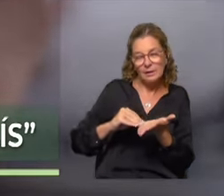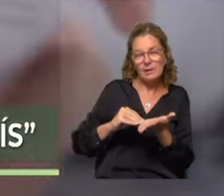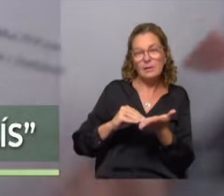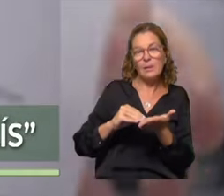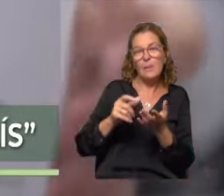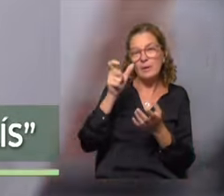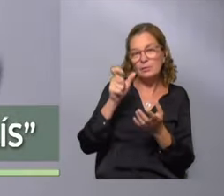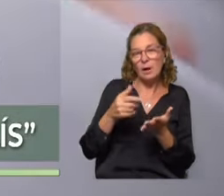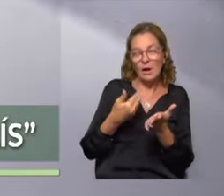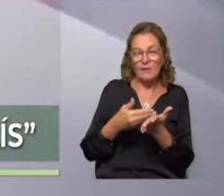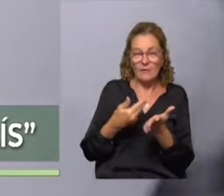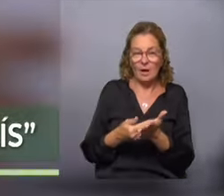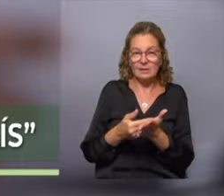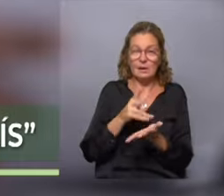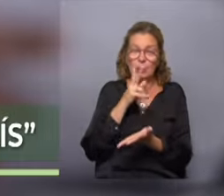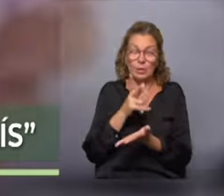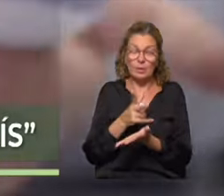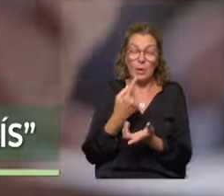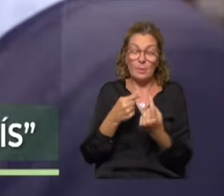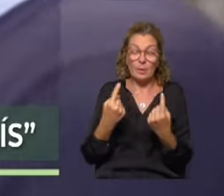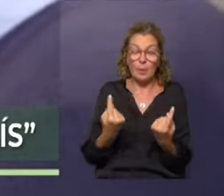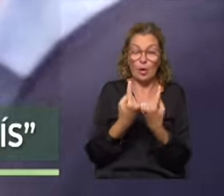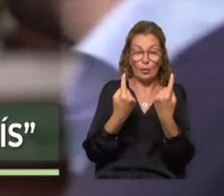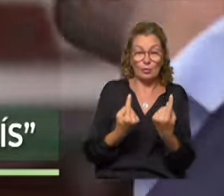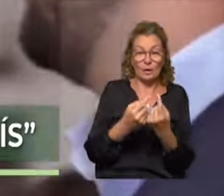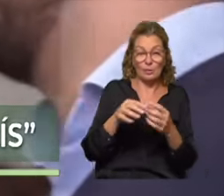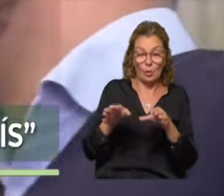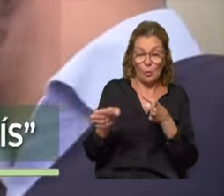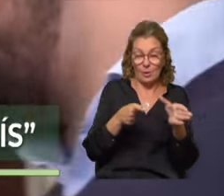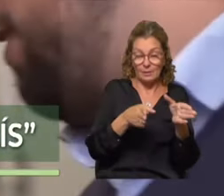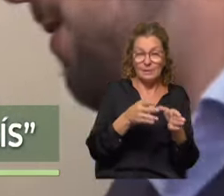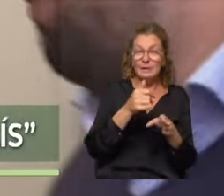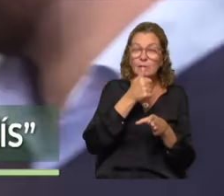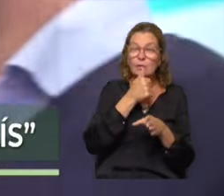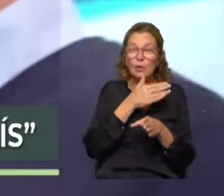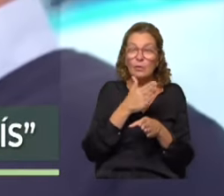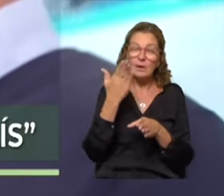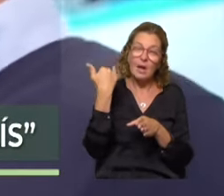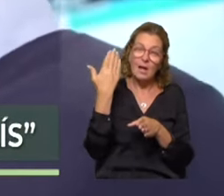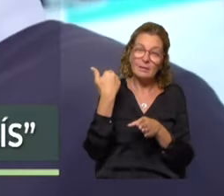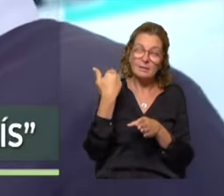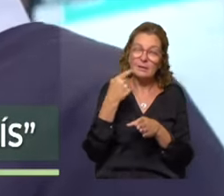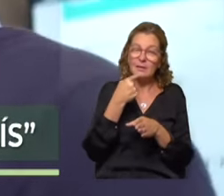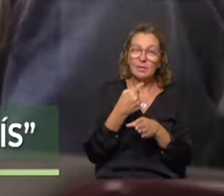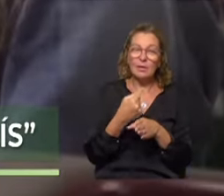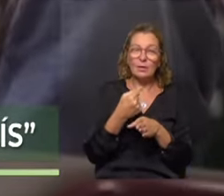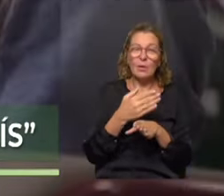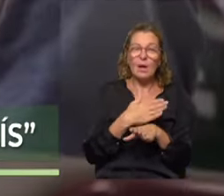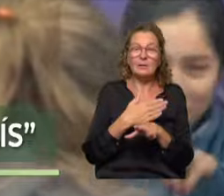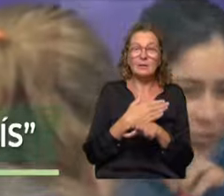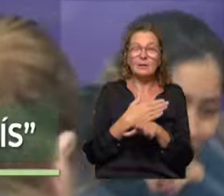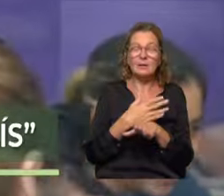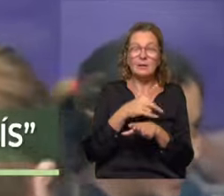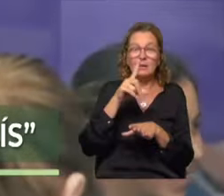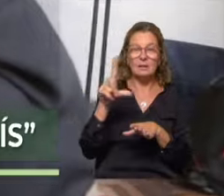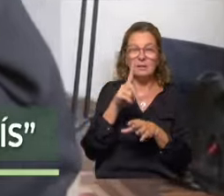han inscrito a sus hijos todavía, pero vamos a ir encontrándole lugar. Históricamente, si bien se ha dicho que